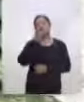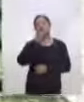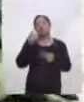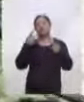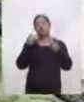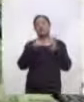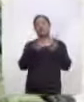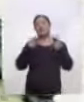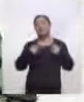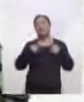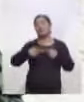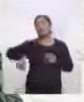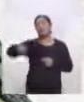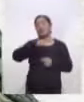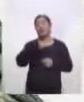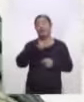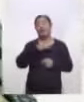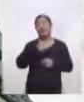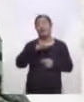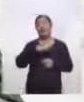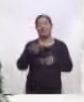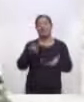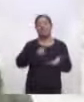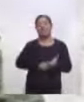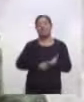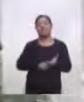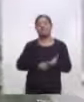efectivos con que cuentan las Fuerzas Armadas.